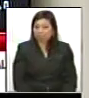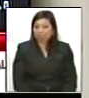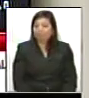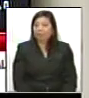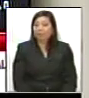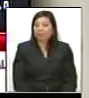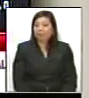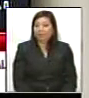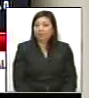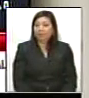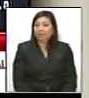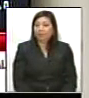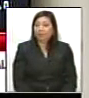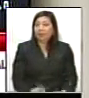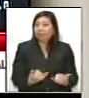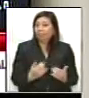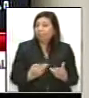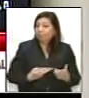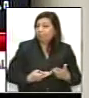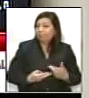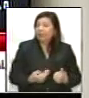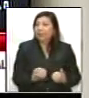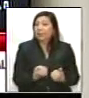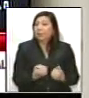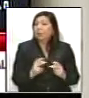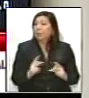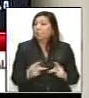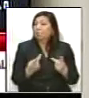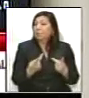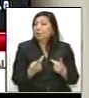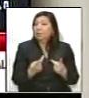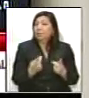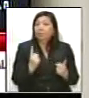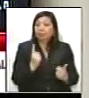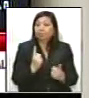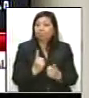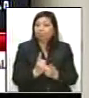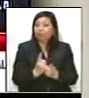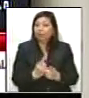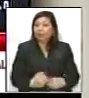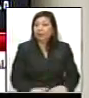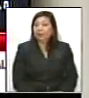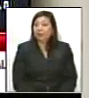32 minutos esta es una transmisión en vivo y en directo